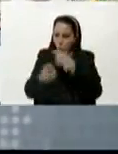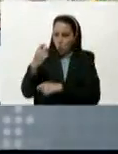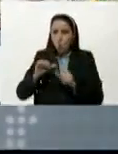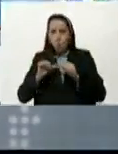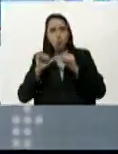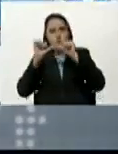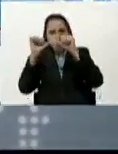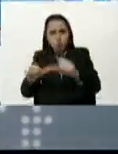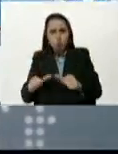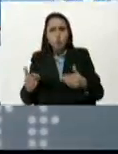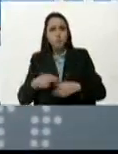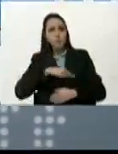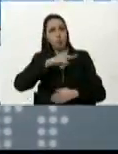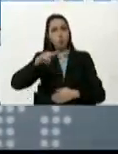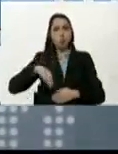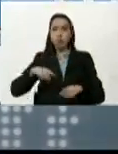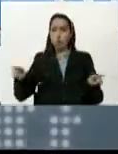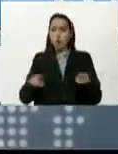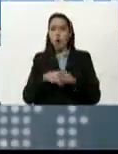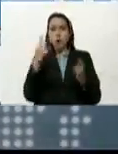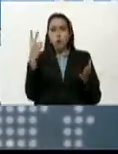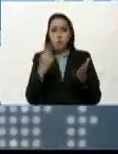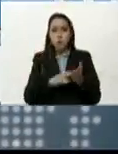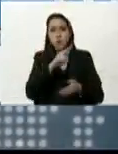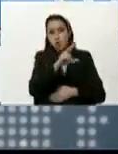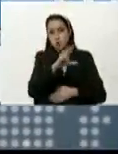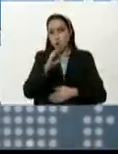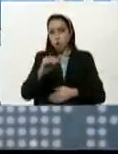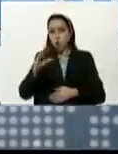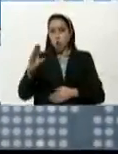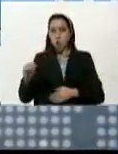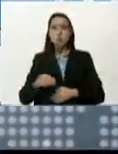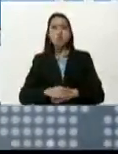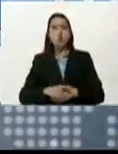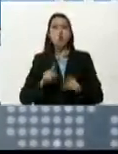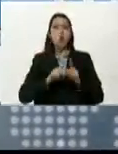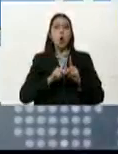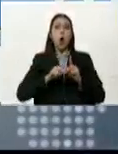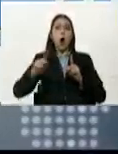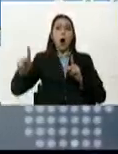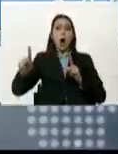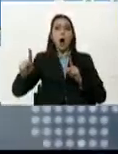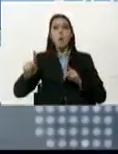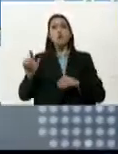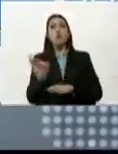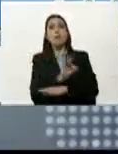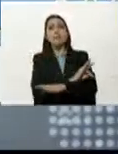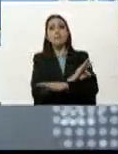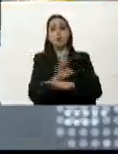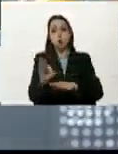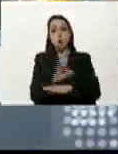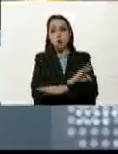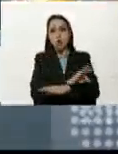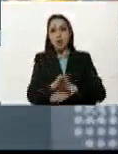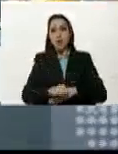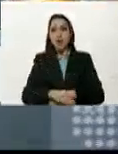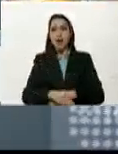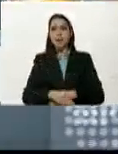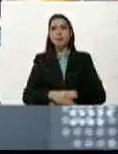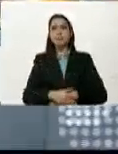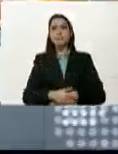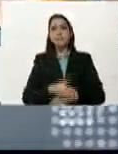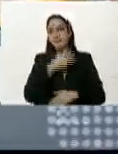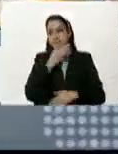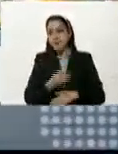si estamos nosotros con 2.200 kilómetros de frontera tan fácil que